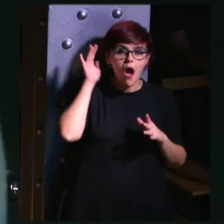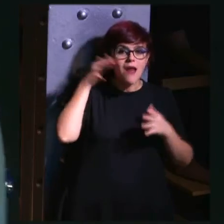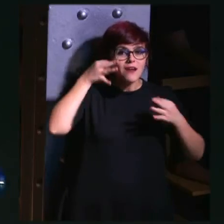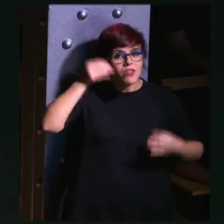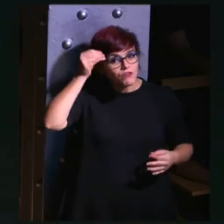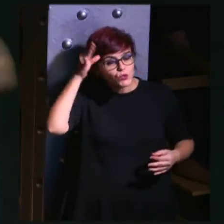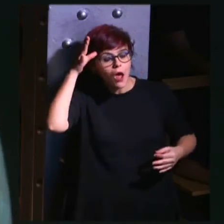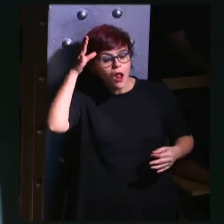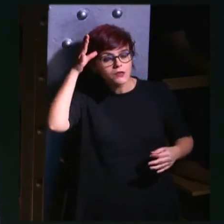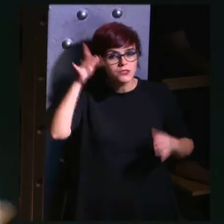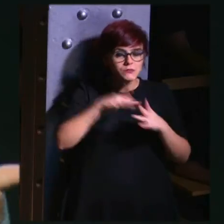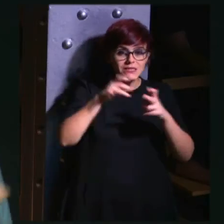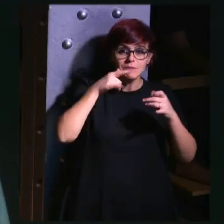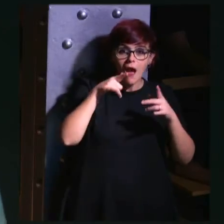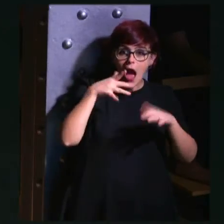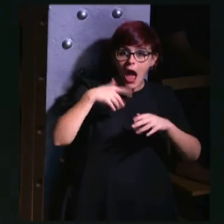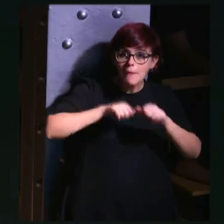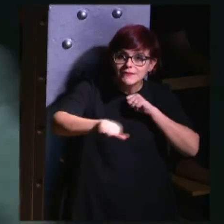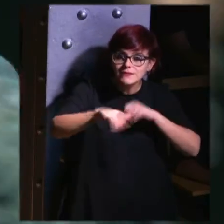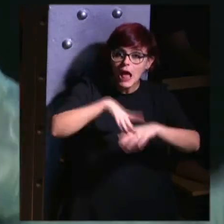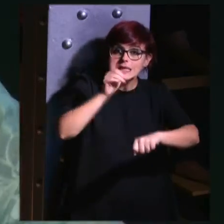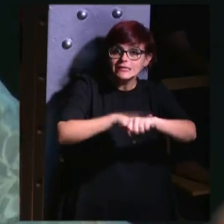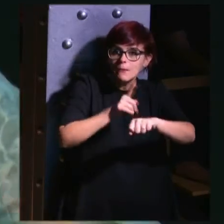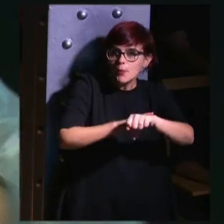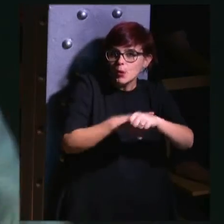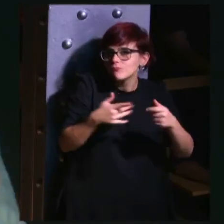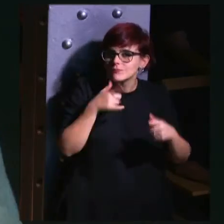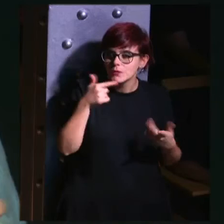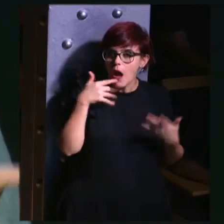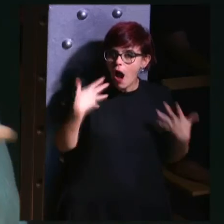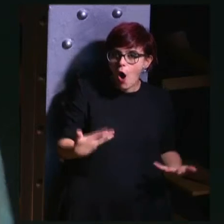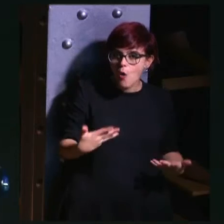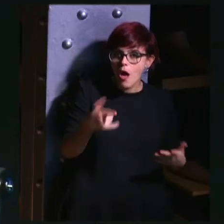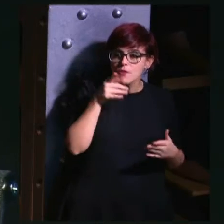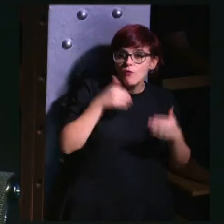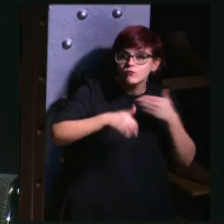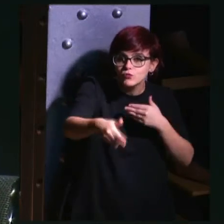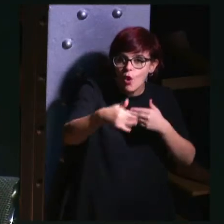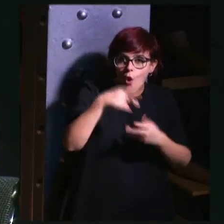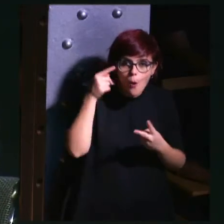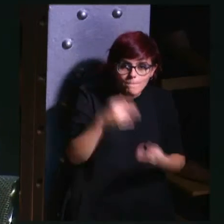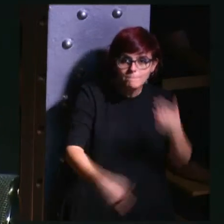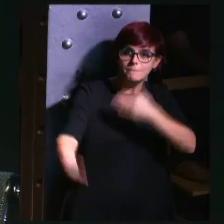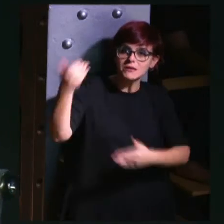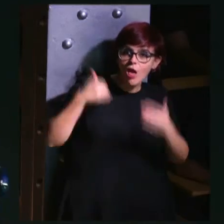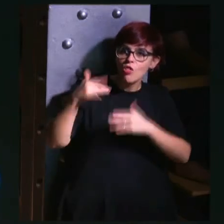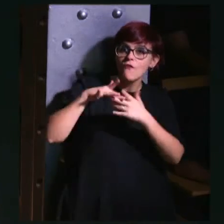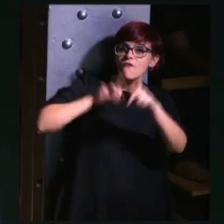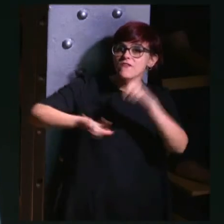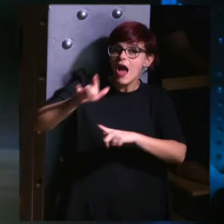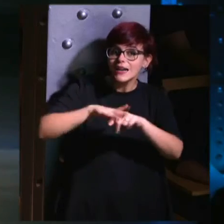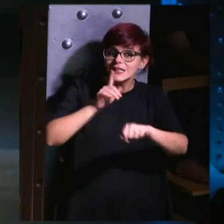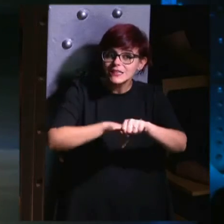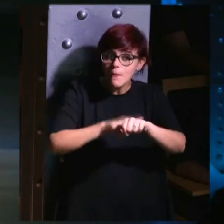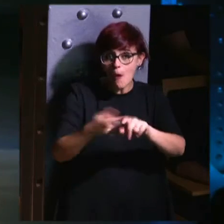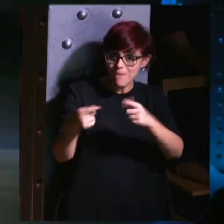a jugar con la concepción lineal del tiempo, ¿no? Si he podido viajar en el tiempo y vivirlo como real, he viajado verdaderamente en el tiempo.